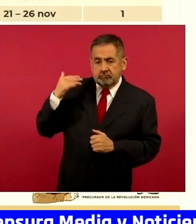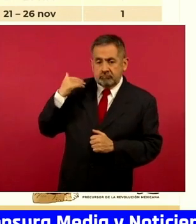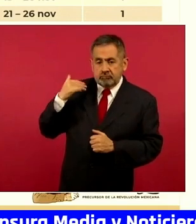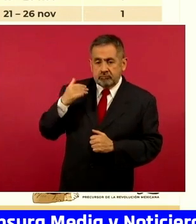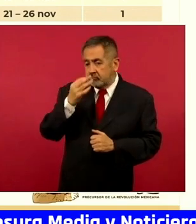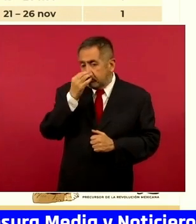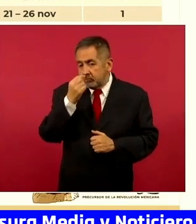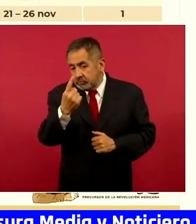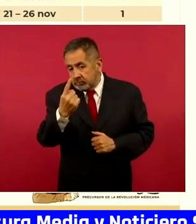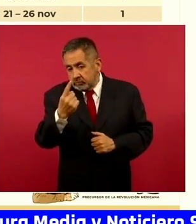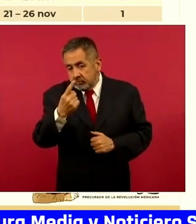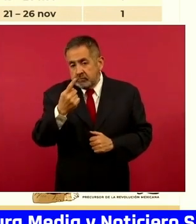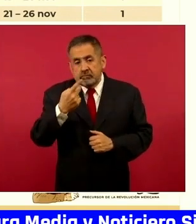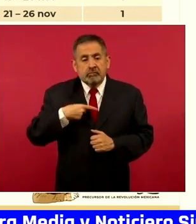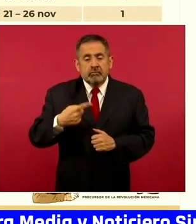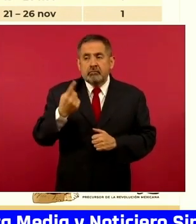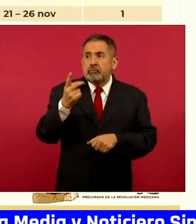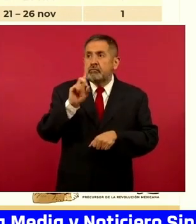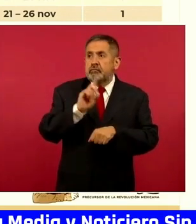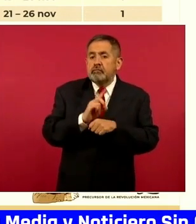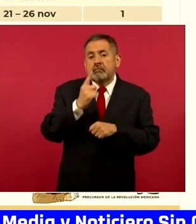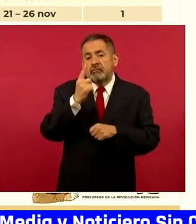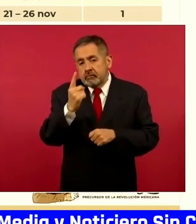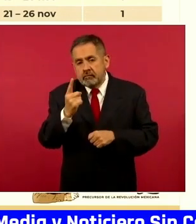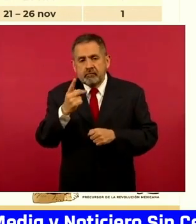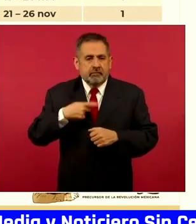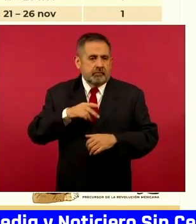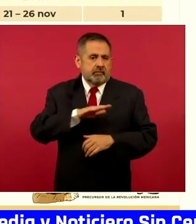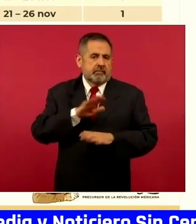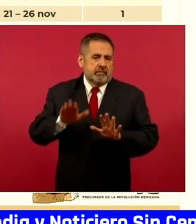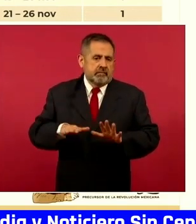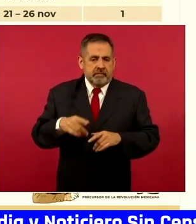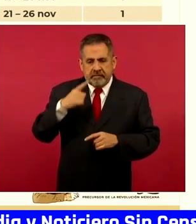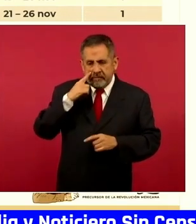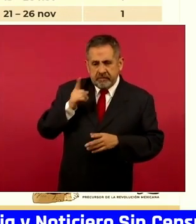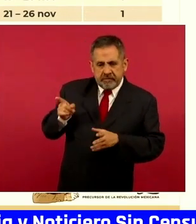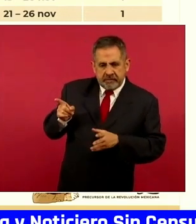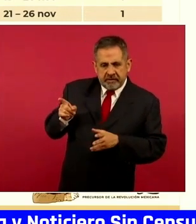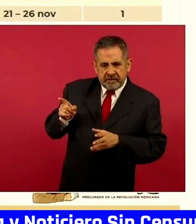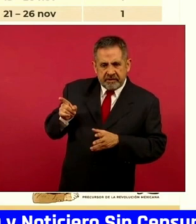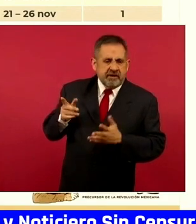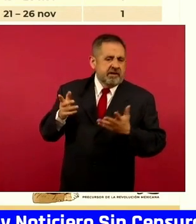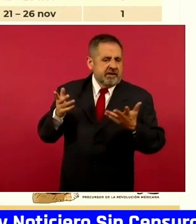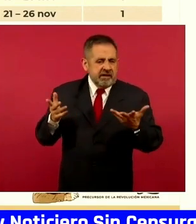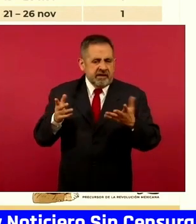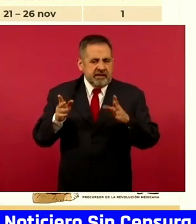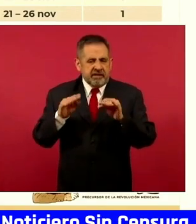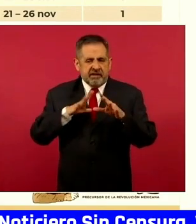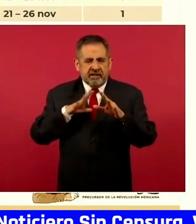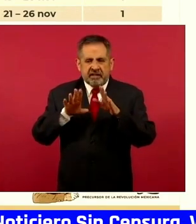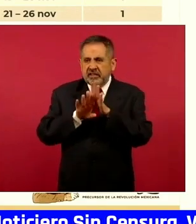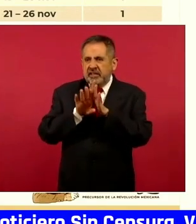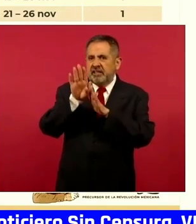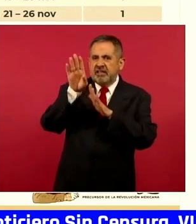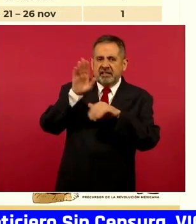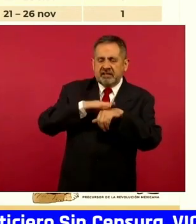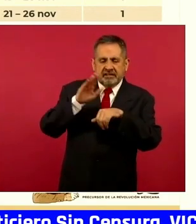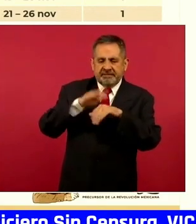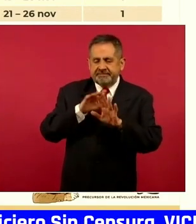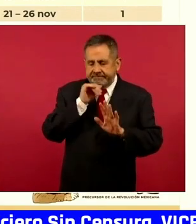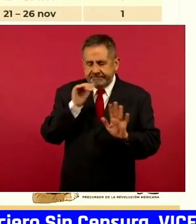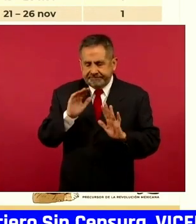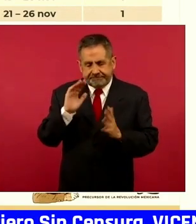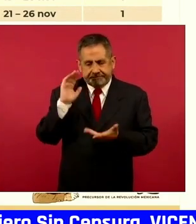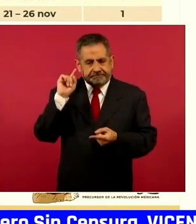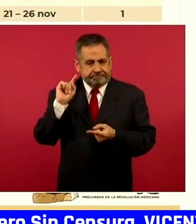una diaria en promedio. Y como pueden ver en la curva, no ni siquiera aparentan porque todavía no se ha